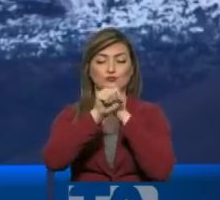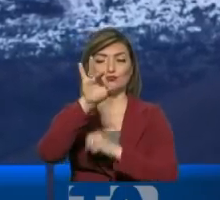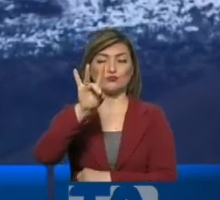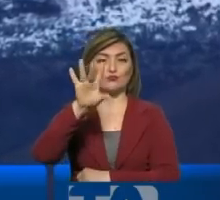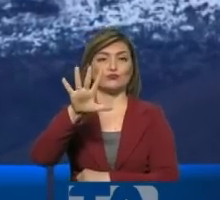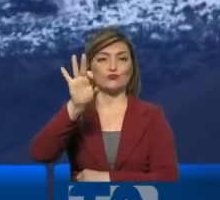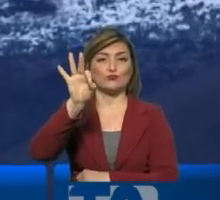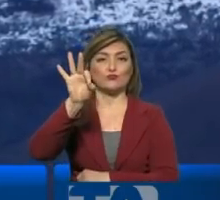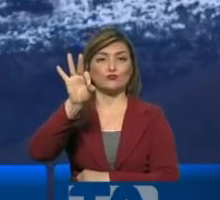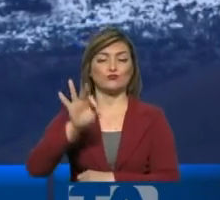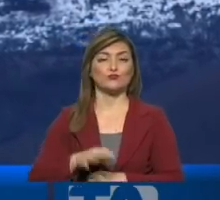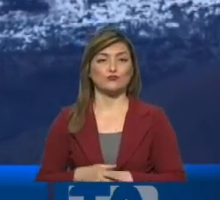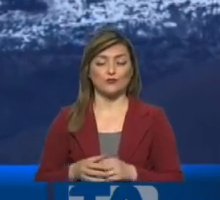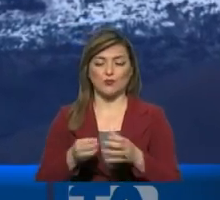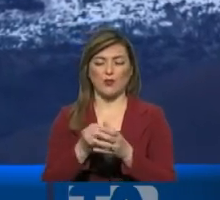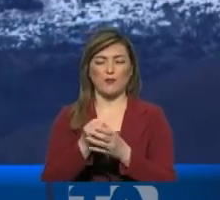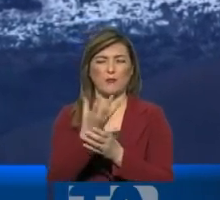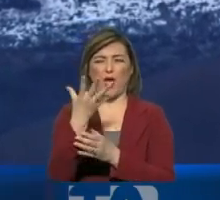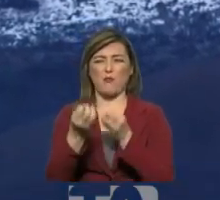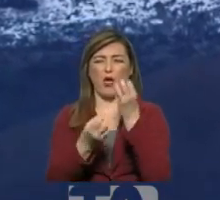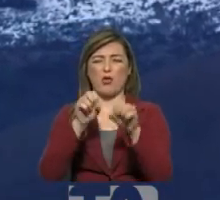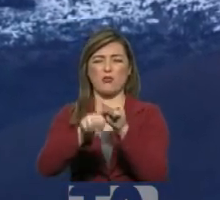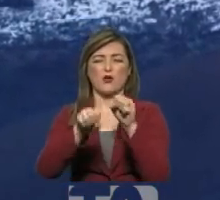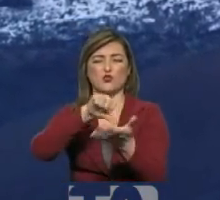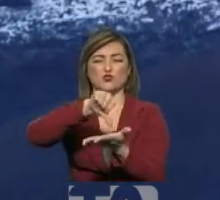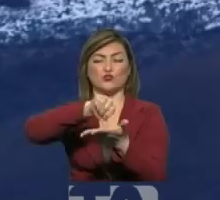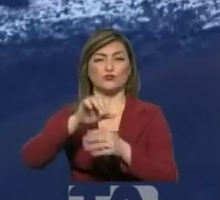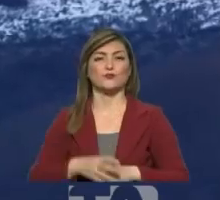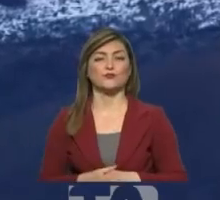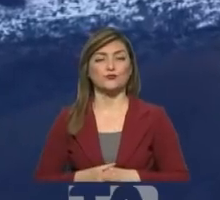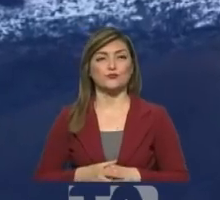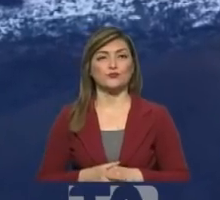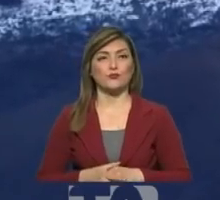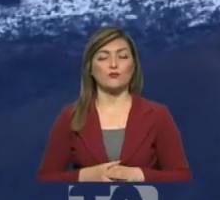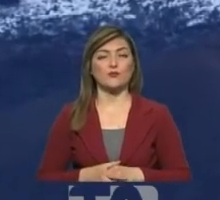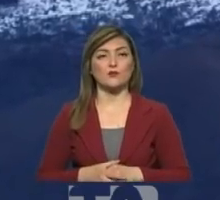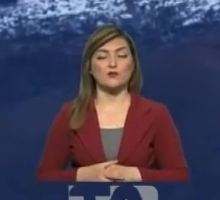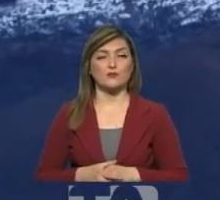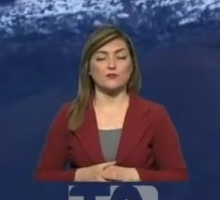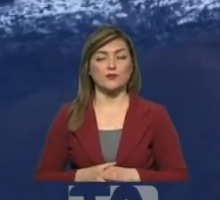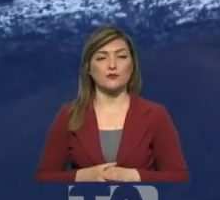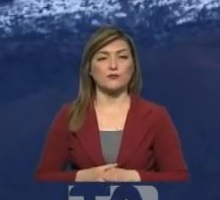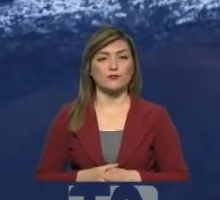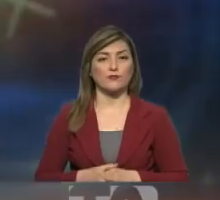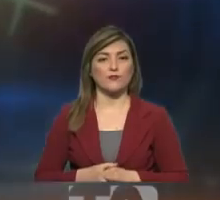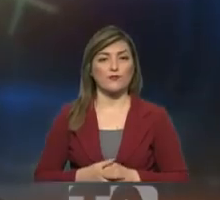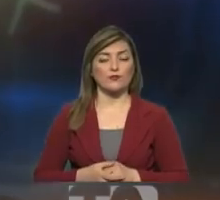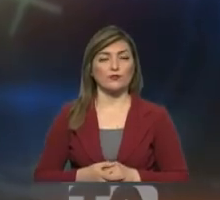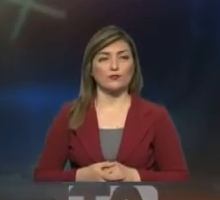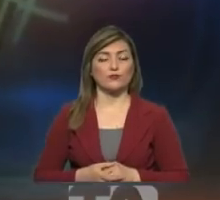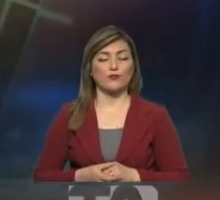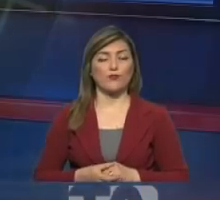marzo de 1859, causando severos daños en la ciudad. De acuerdo a los reportes de la época, Sebastián Piedra, 24 horas.